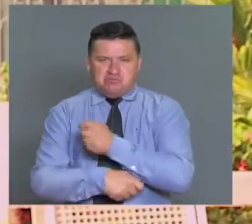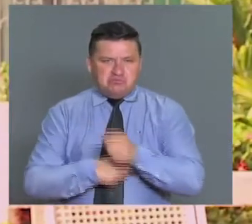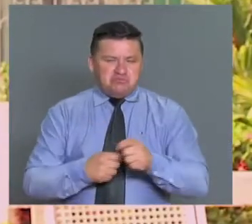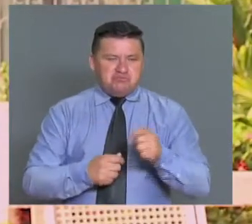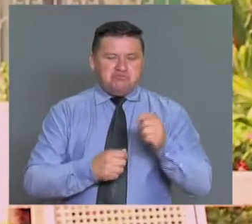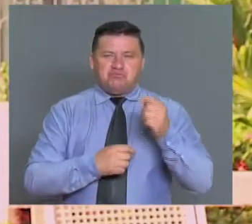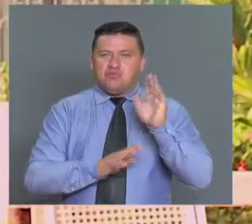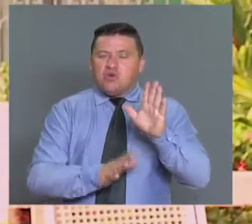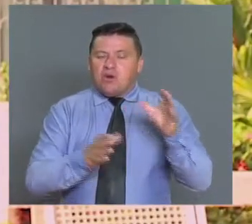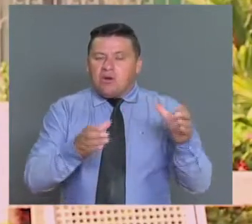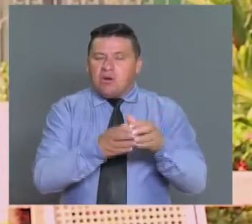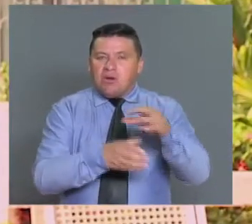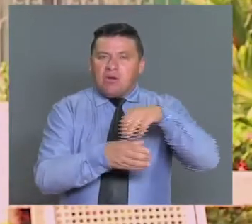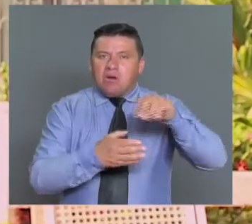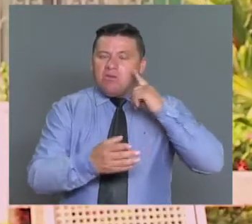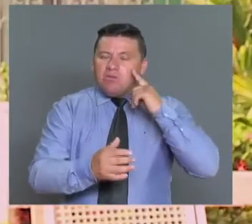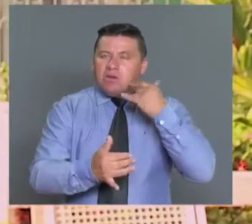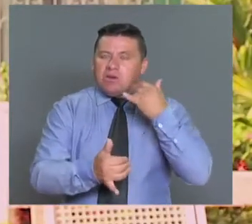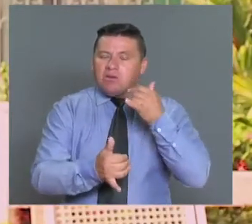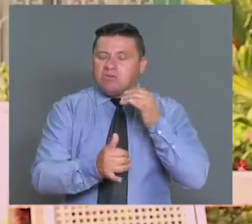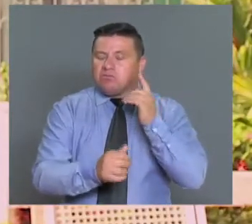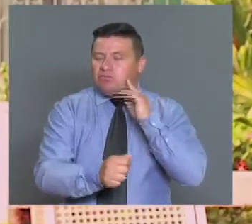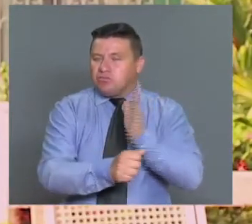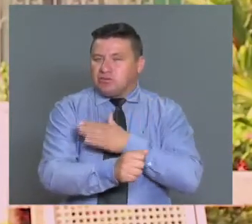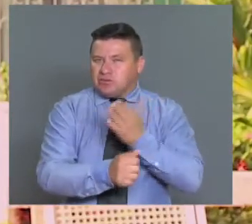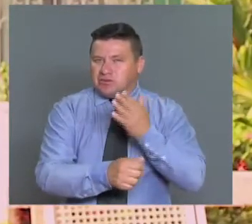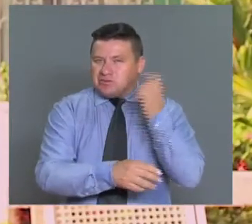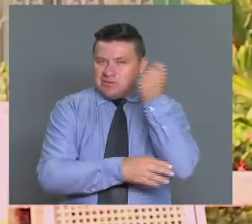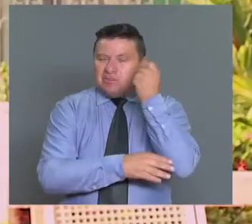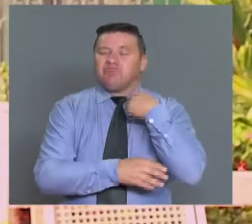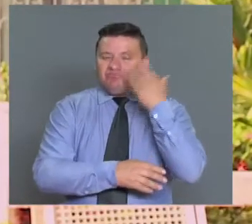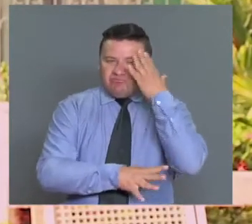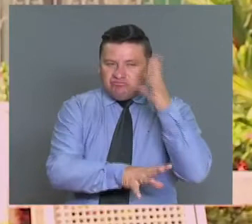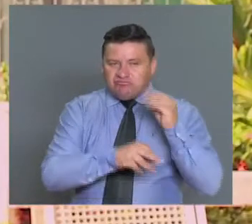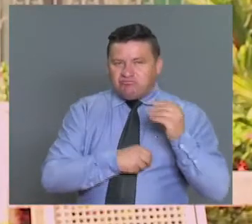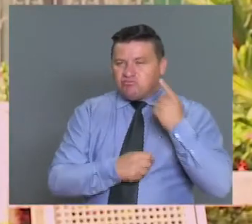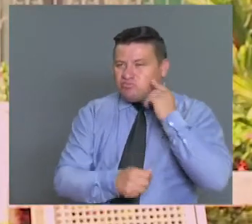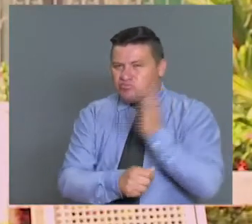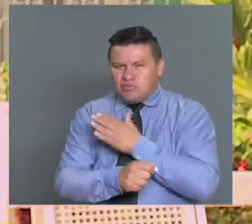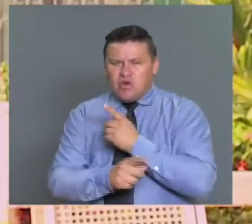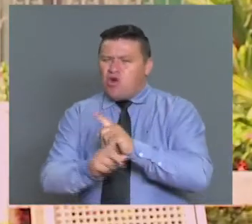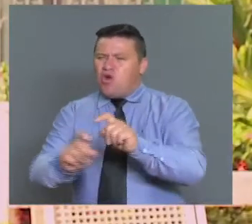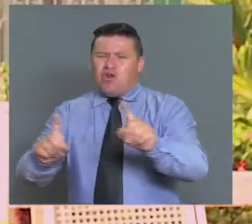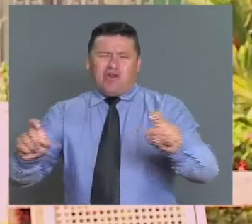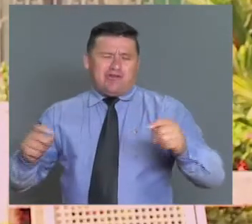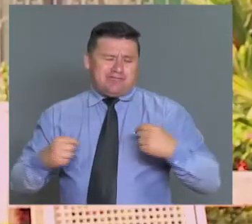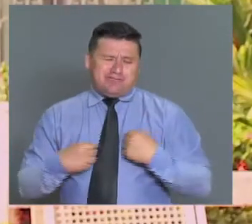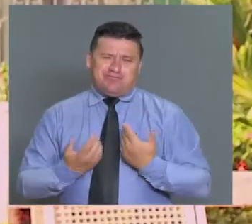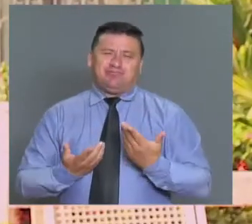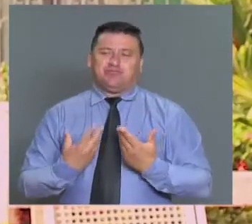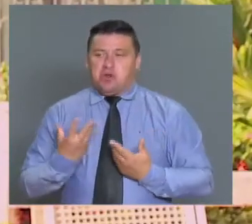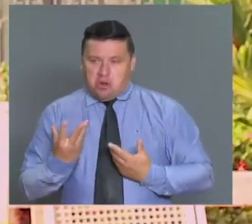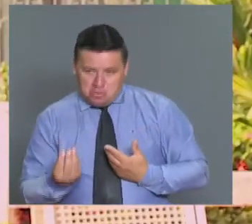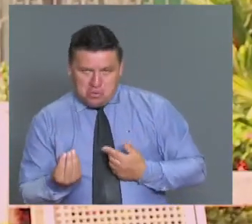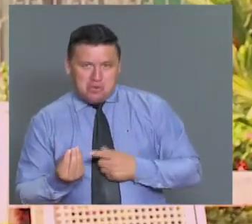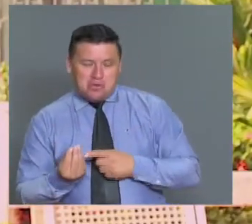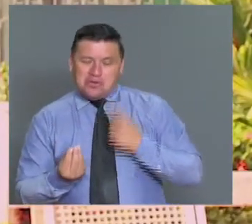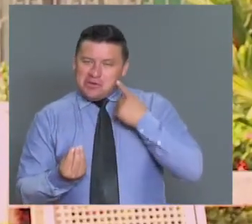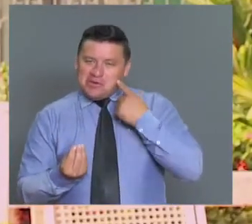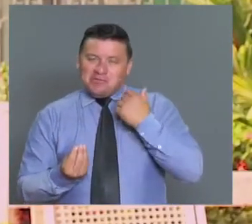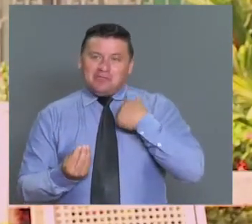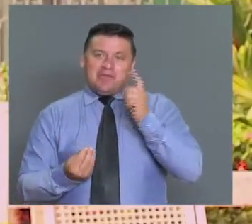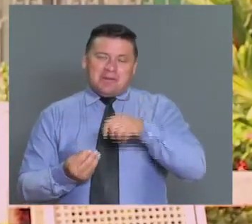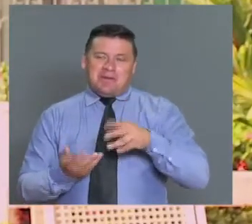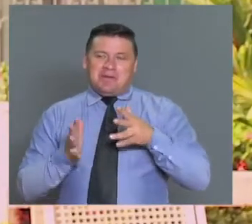instrumentos llaneros. Tengo un don muy especial y pues así como toco los instrumentos llaneros, también toco los otros instrumentos. Tengo también grupo en la Casa de Cultura, también